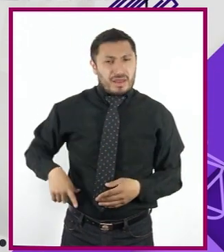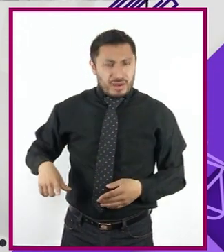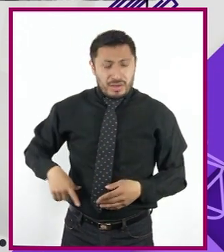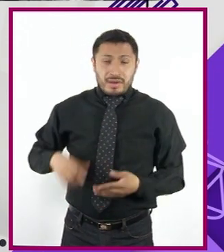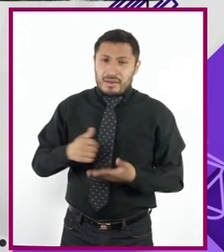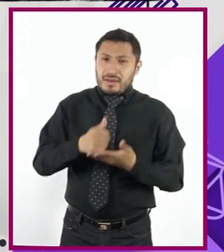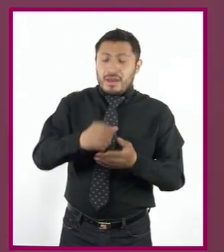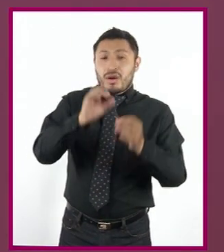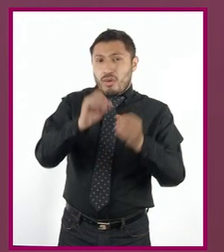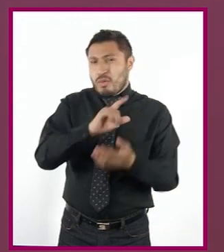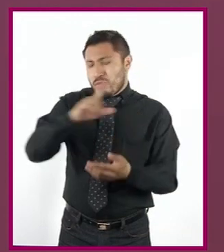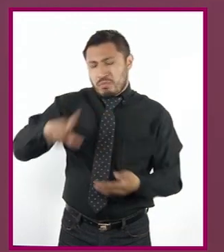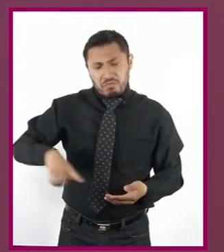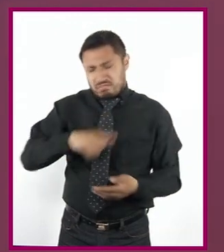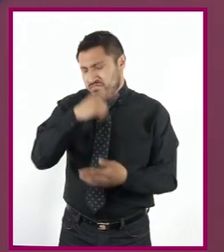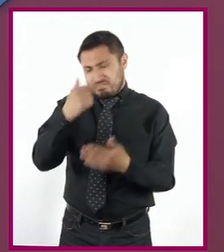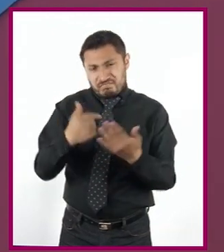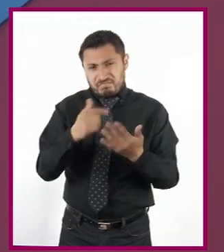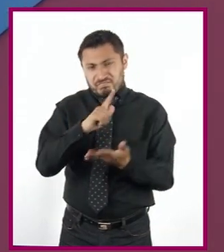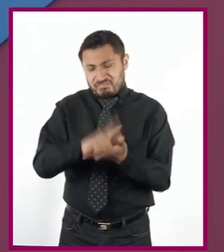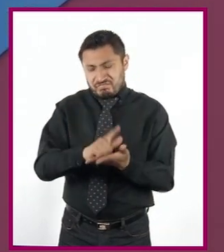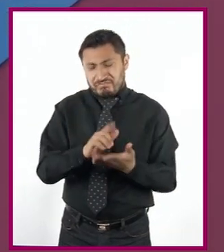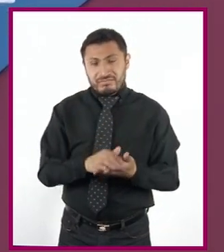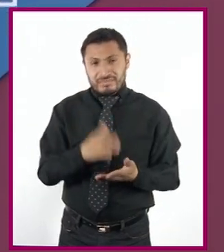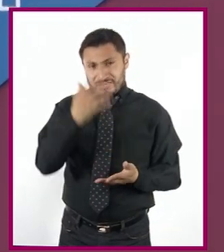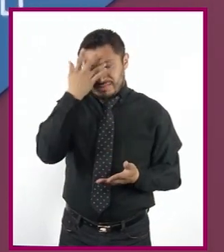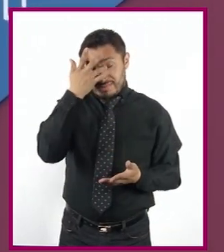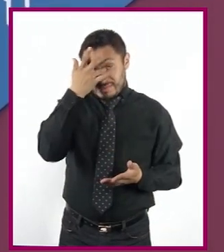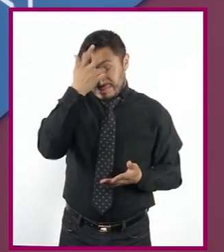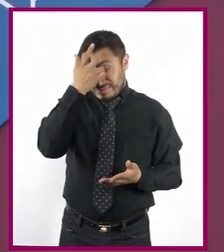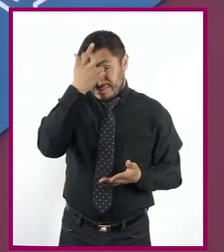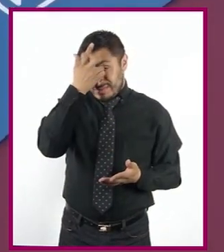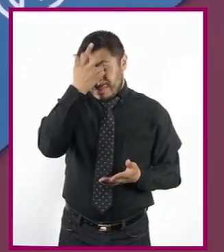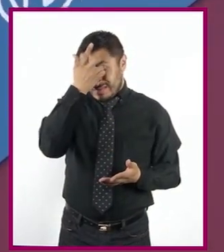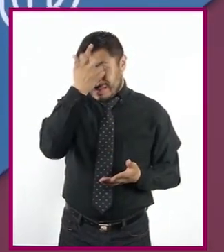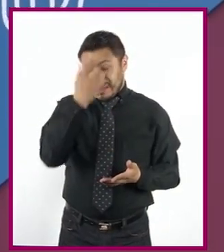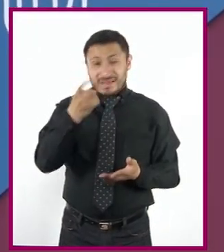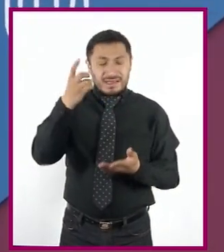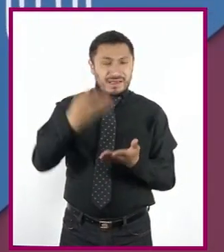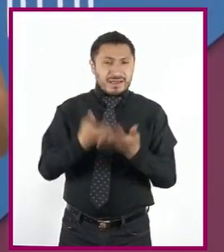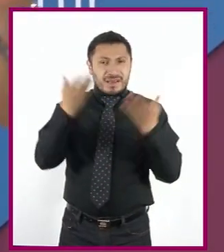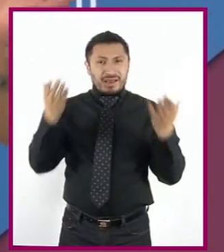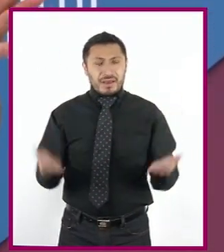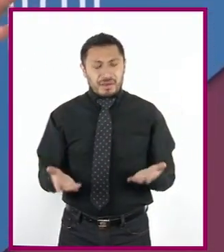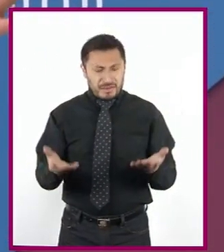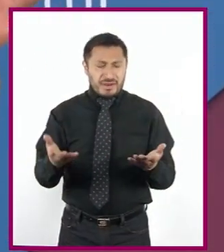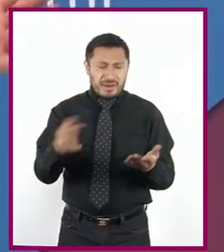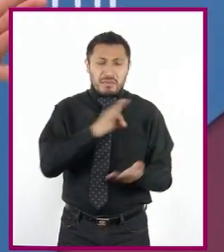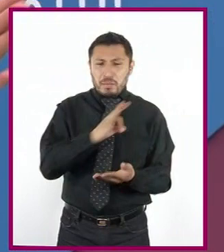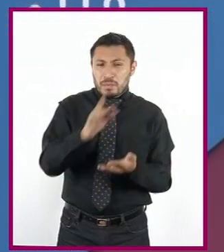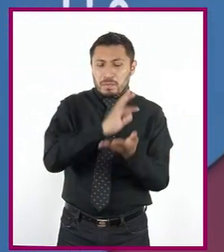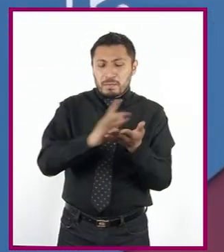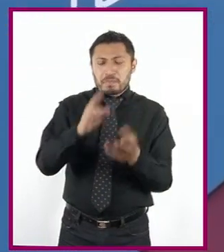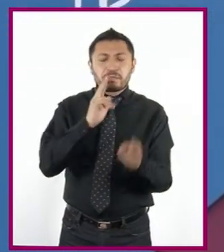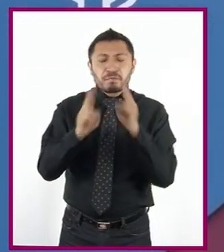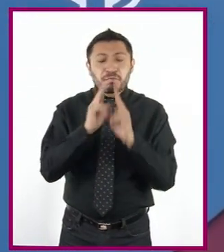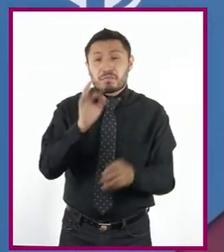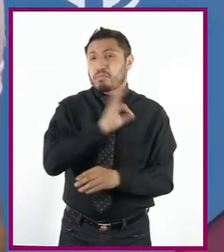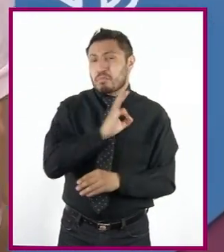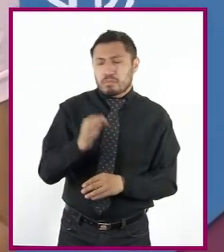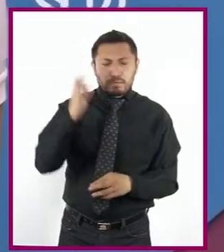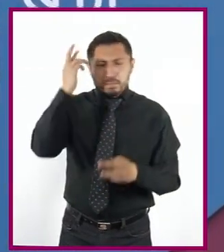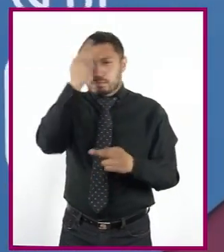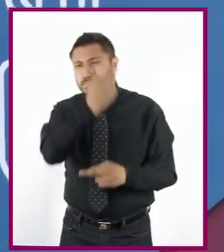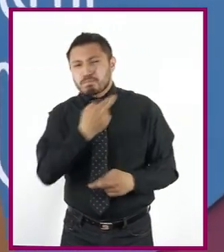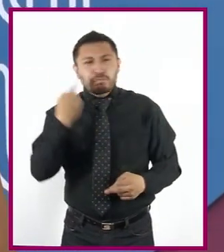o gobierno. Ahora no solo tengo la capacidad de leer las noticias, también puedo analizarlas y